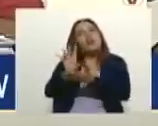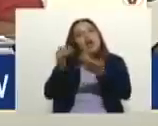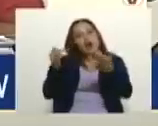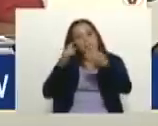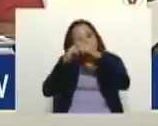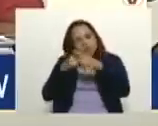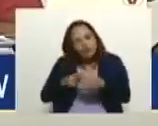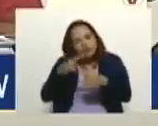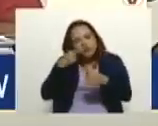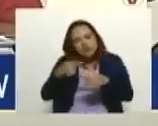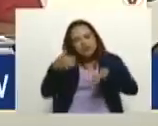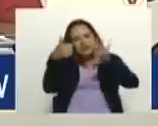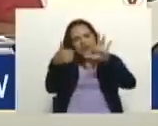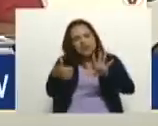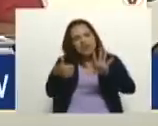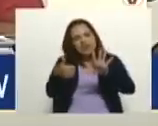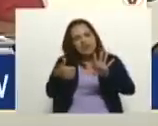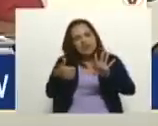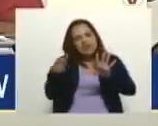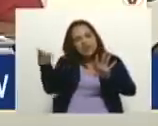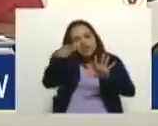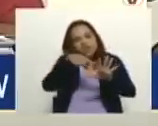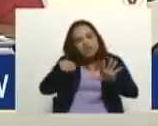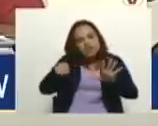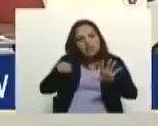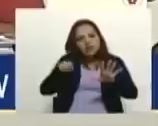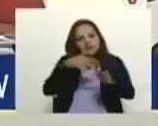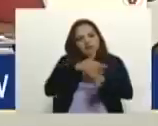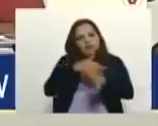ahí y decimos que 6 de esos millones votan.